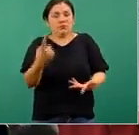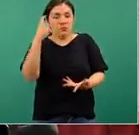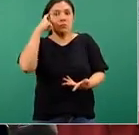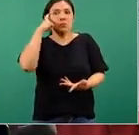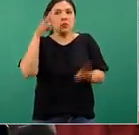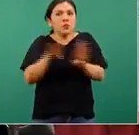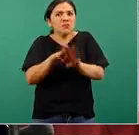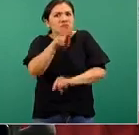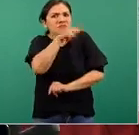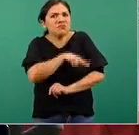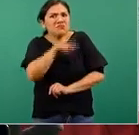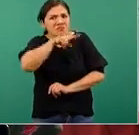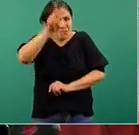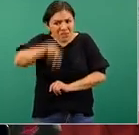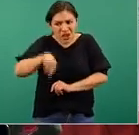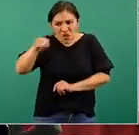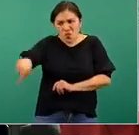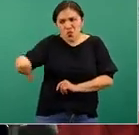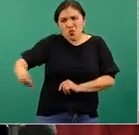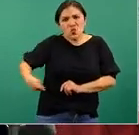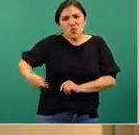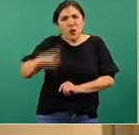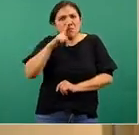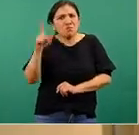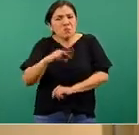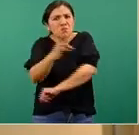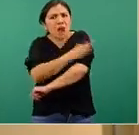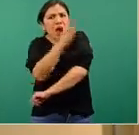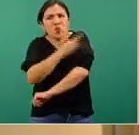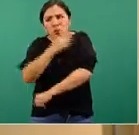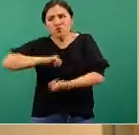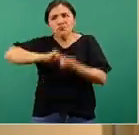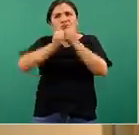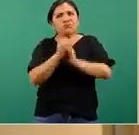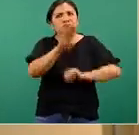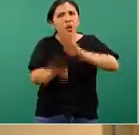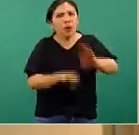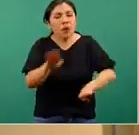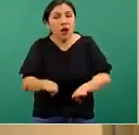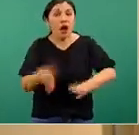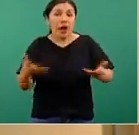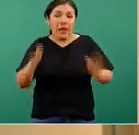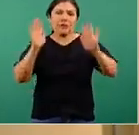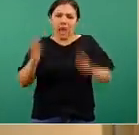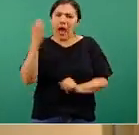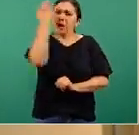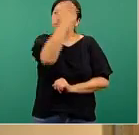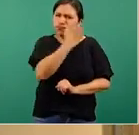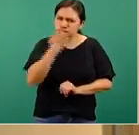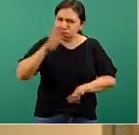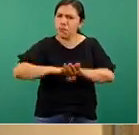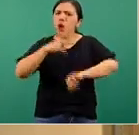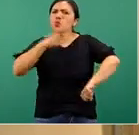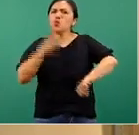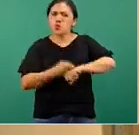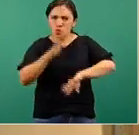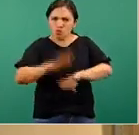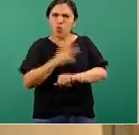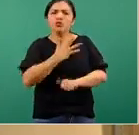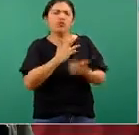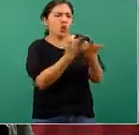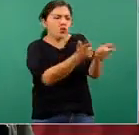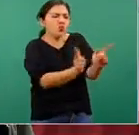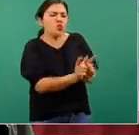inquietud de si será o no la vacuna la que le causa la muerte. Y esto se analiza de manera muy rigurosa, por eso tenemos un comité